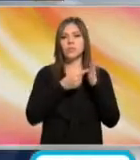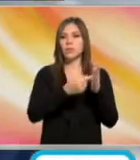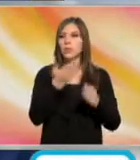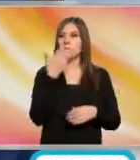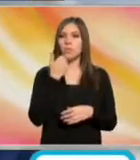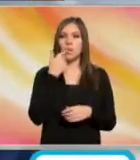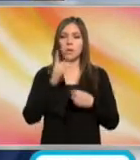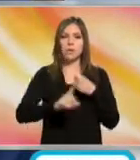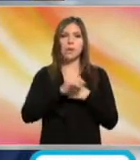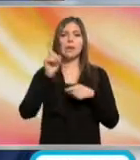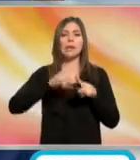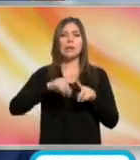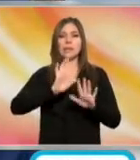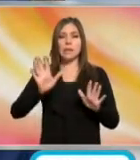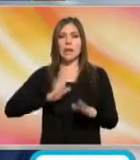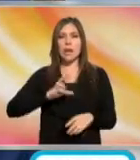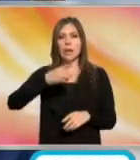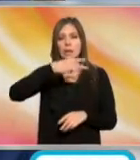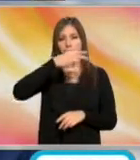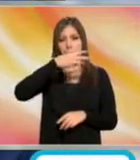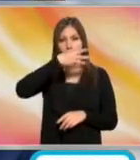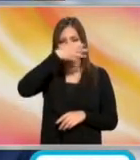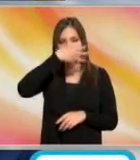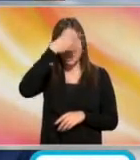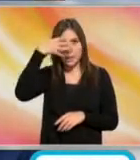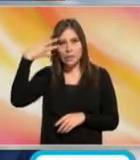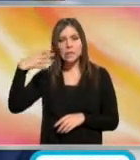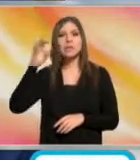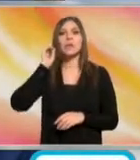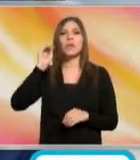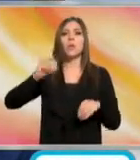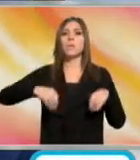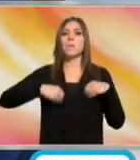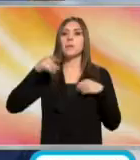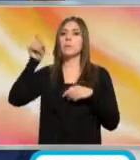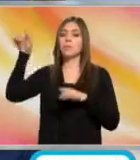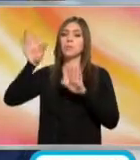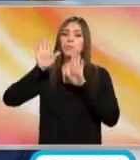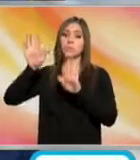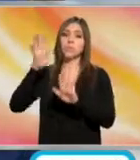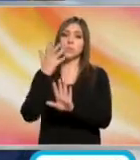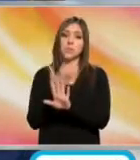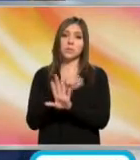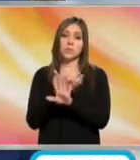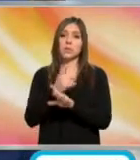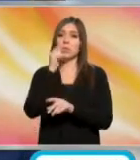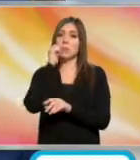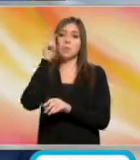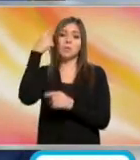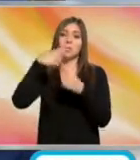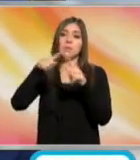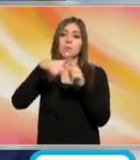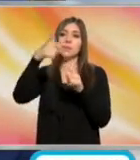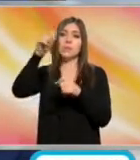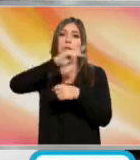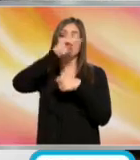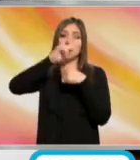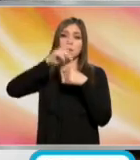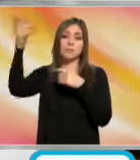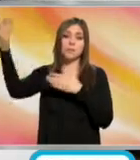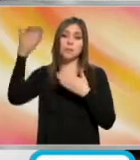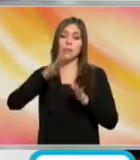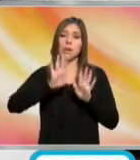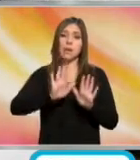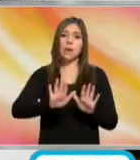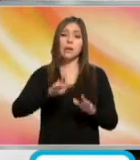afectados quienes ya tienen una visa o una residencia permanente en Estados Unidos, aunque provengan de estos 6 países. Sin embargo, los que